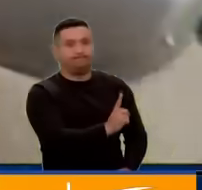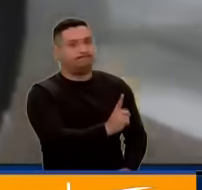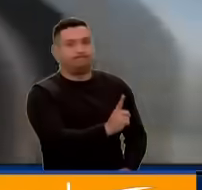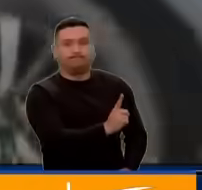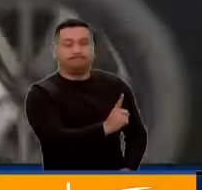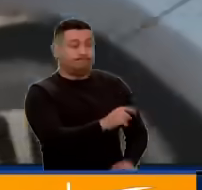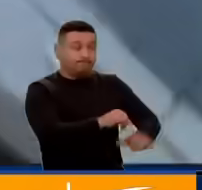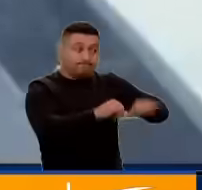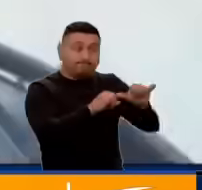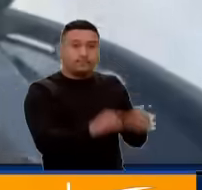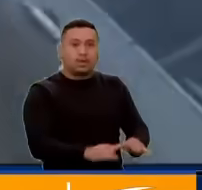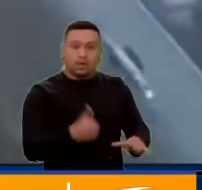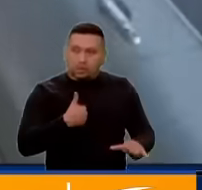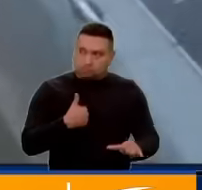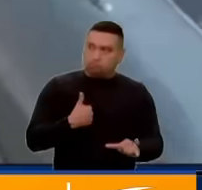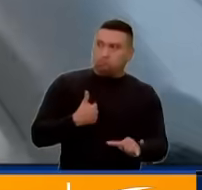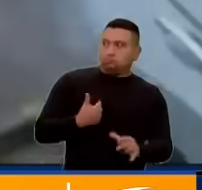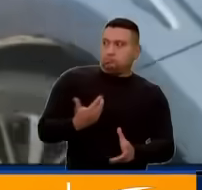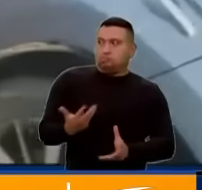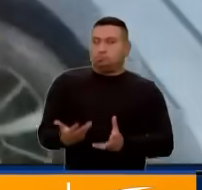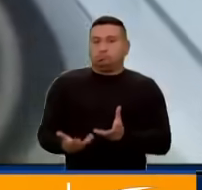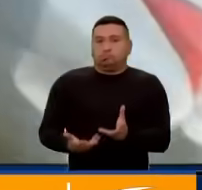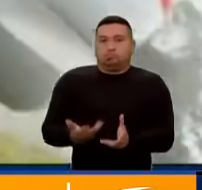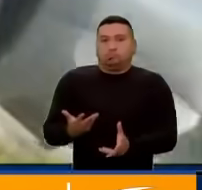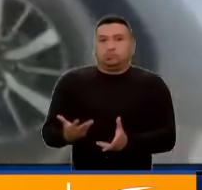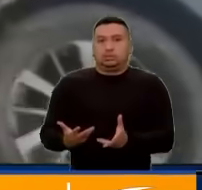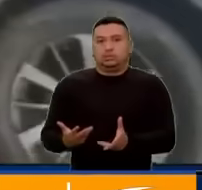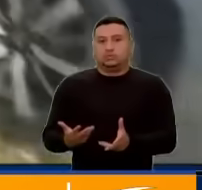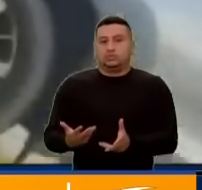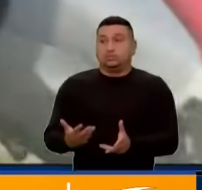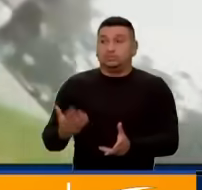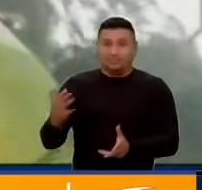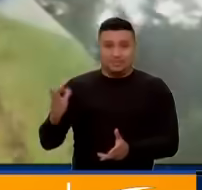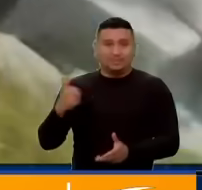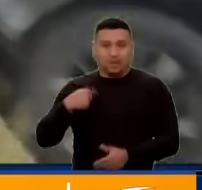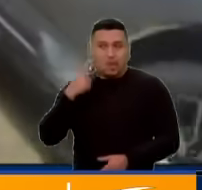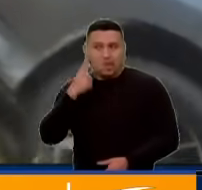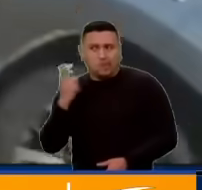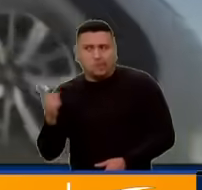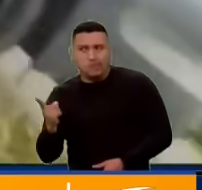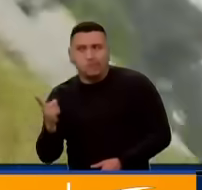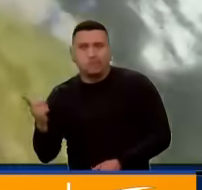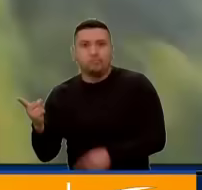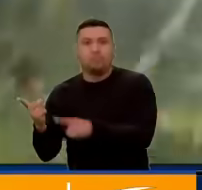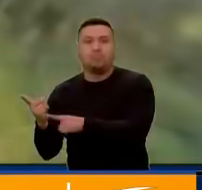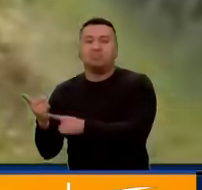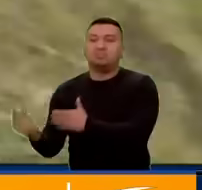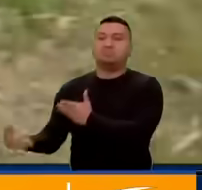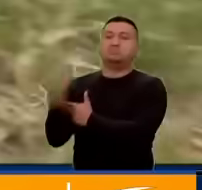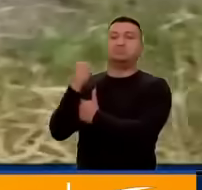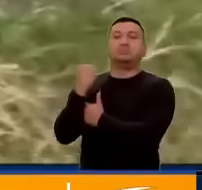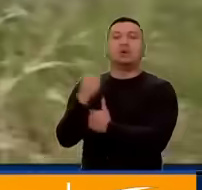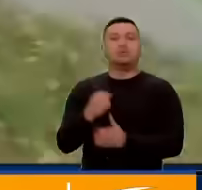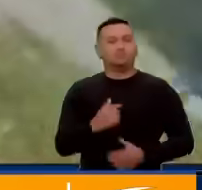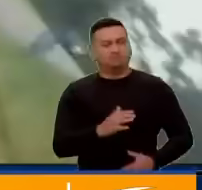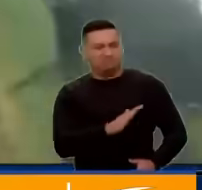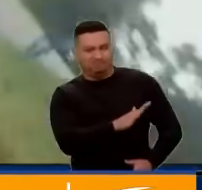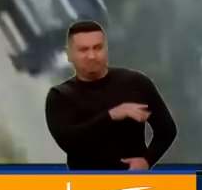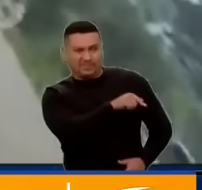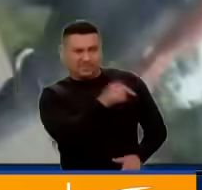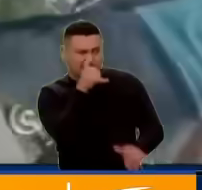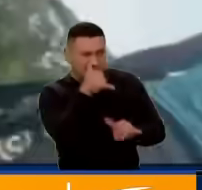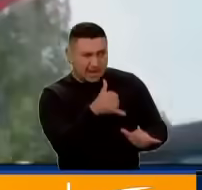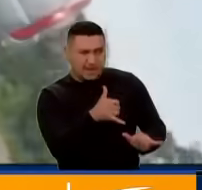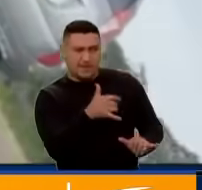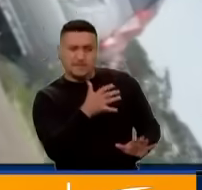iban a poner marcha y efectivamente habían dicho que yo tenía que irme con ellos para saber quién era realmente. En ese